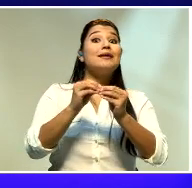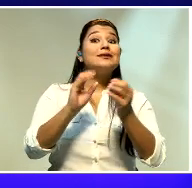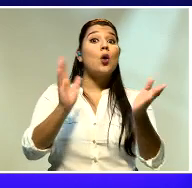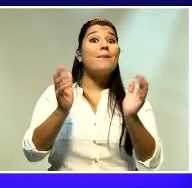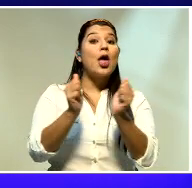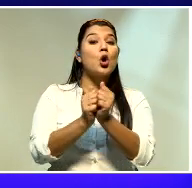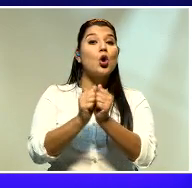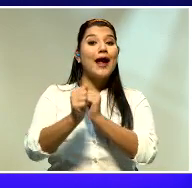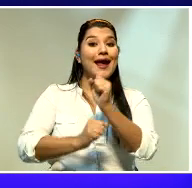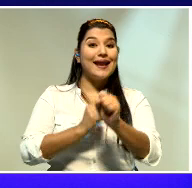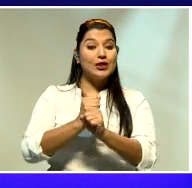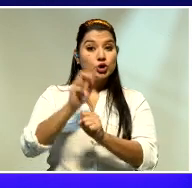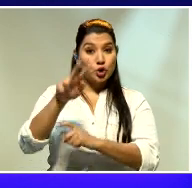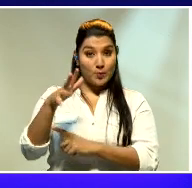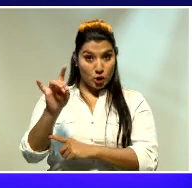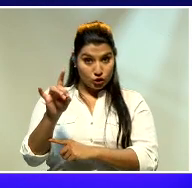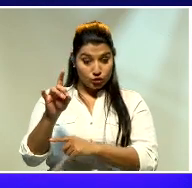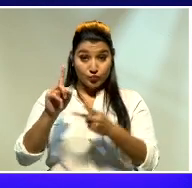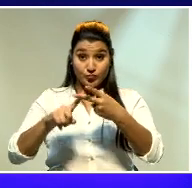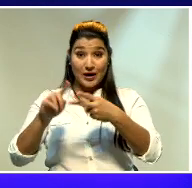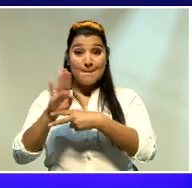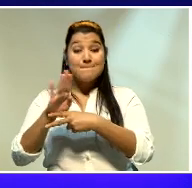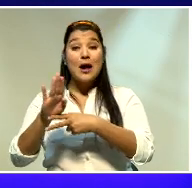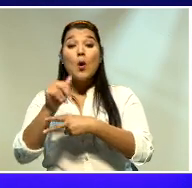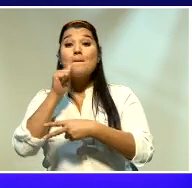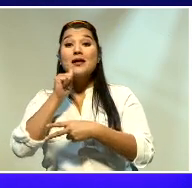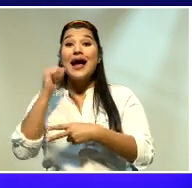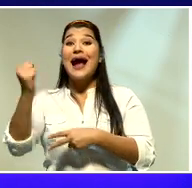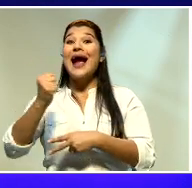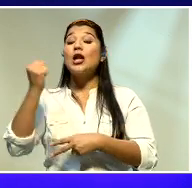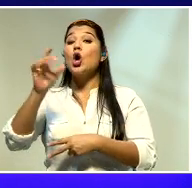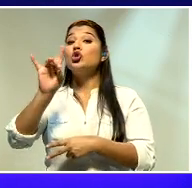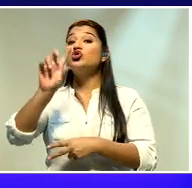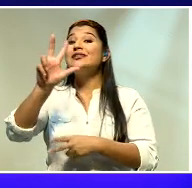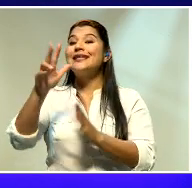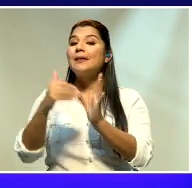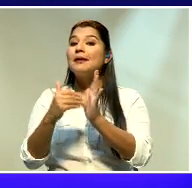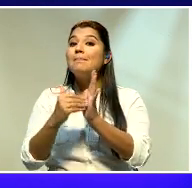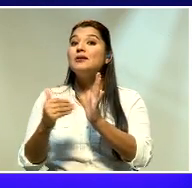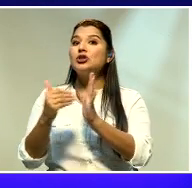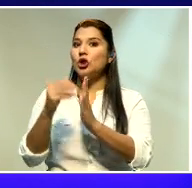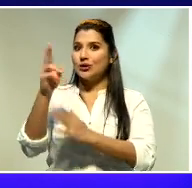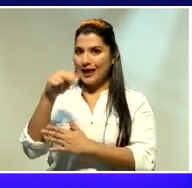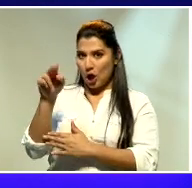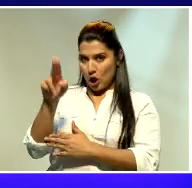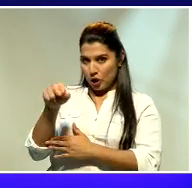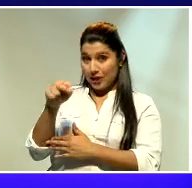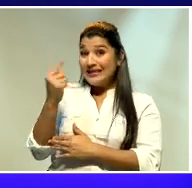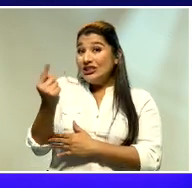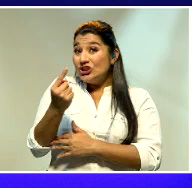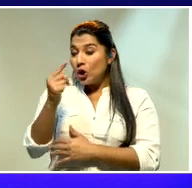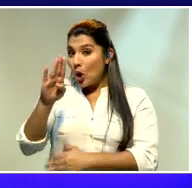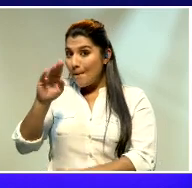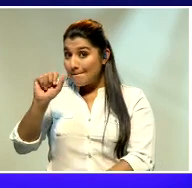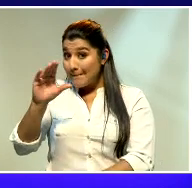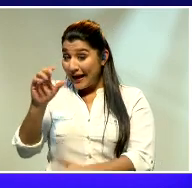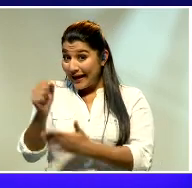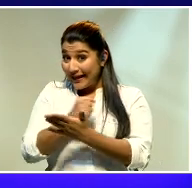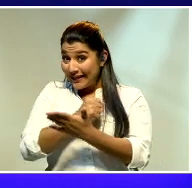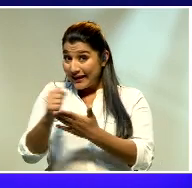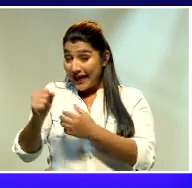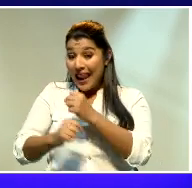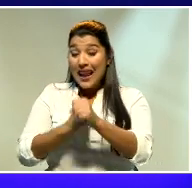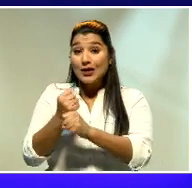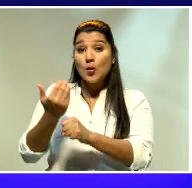2018. La banca privada tuvo ganancias por 83.000 millones de colones. Solo el BAC Credomatic el